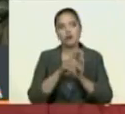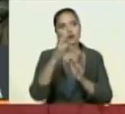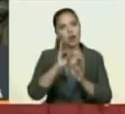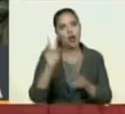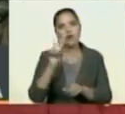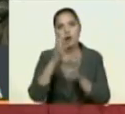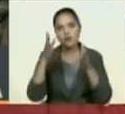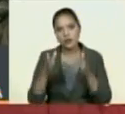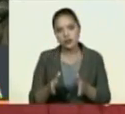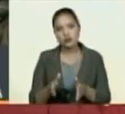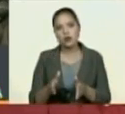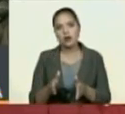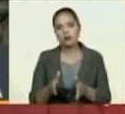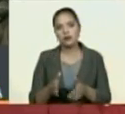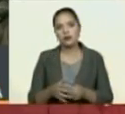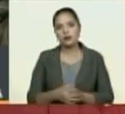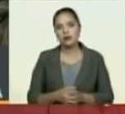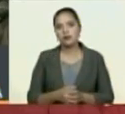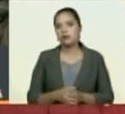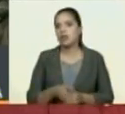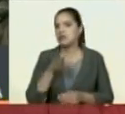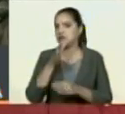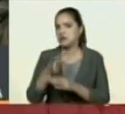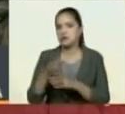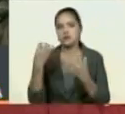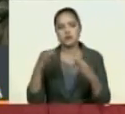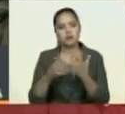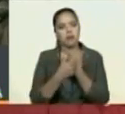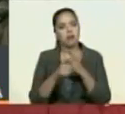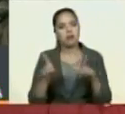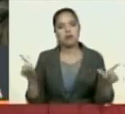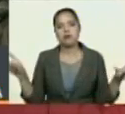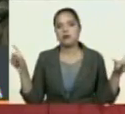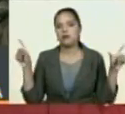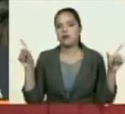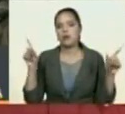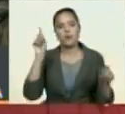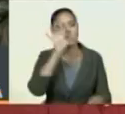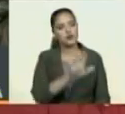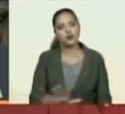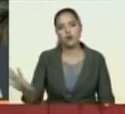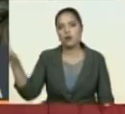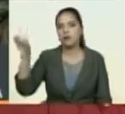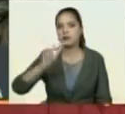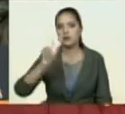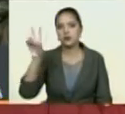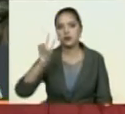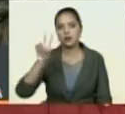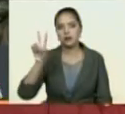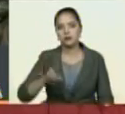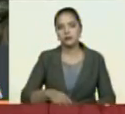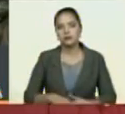los venezolanos y venezolanas de desplazarse libremente por todo el territorio nacional.